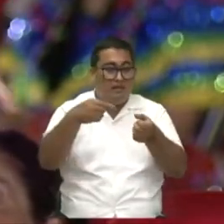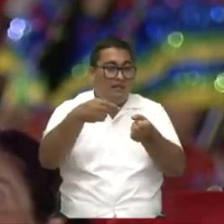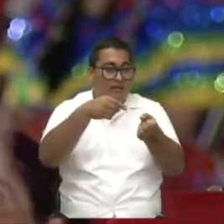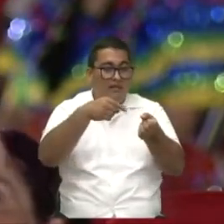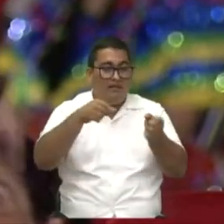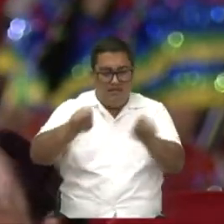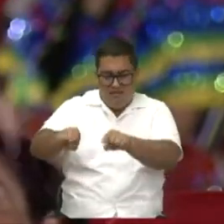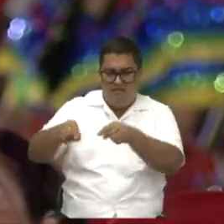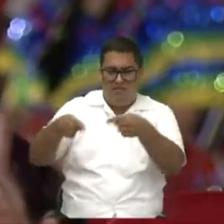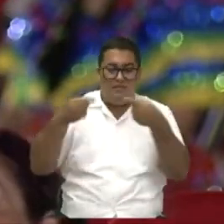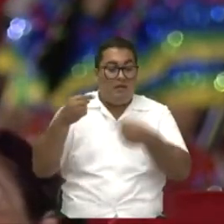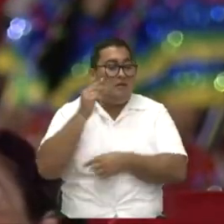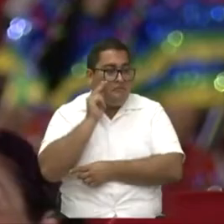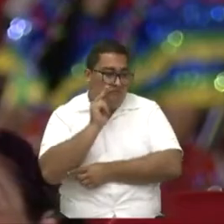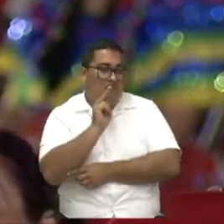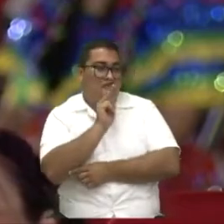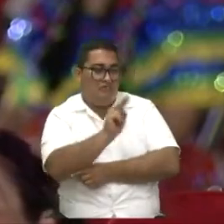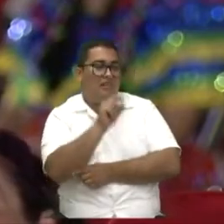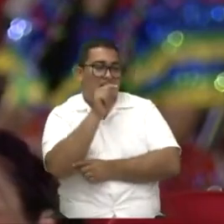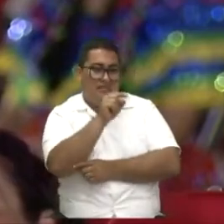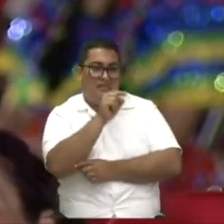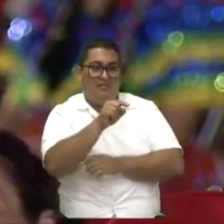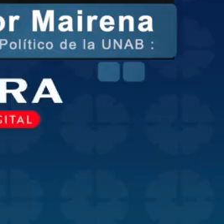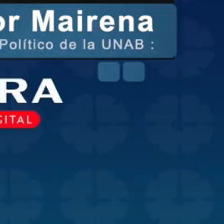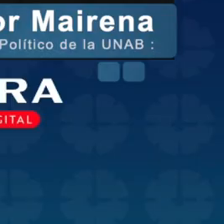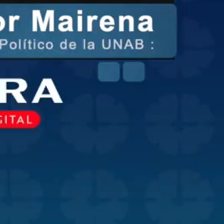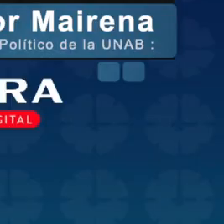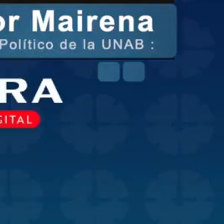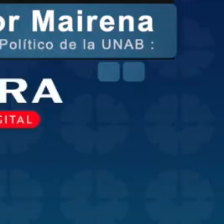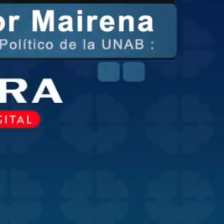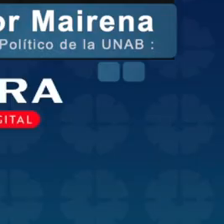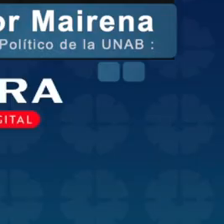que, con todo respeto, es insignificante pues